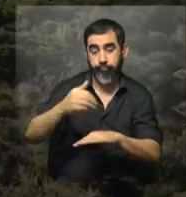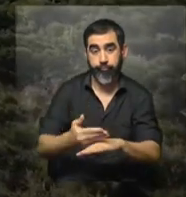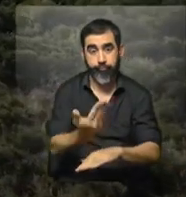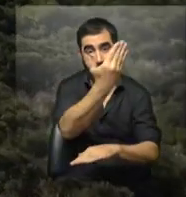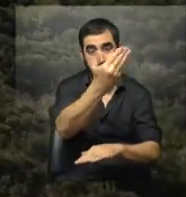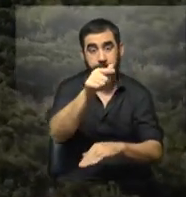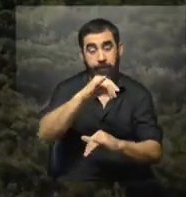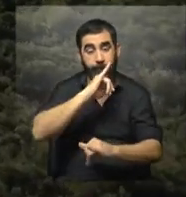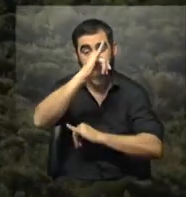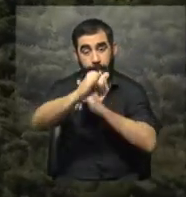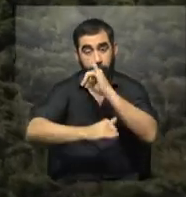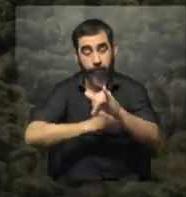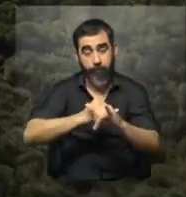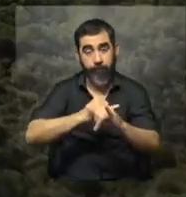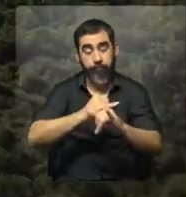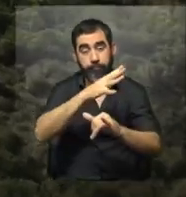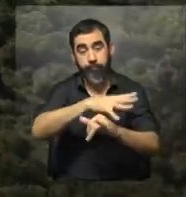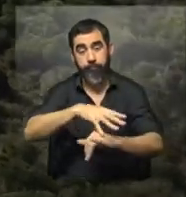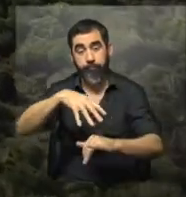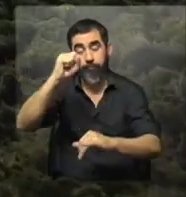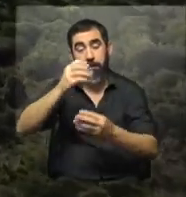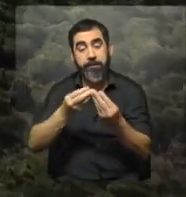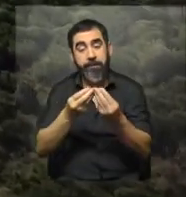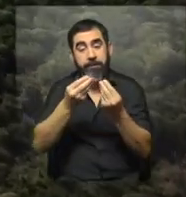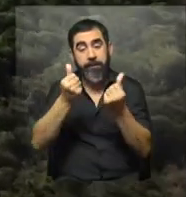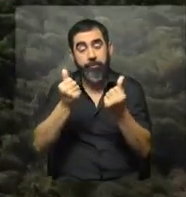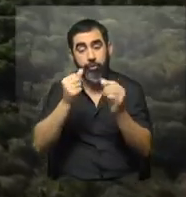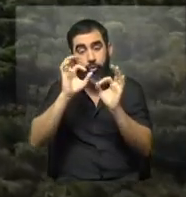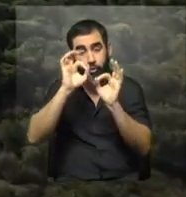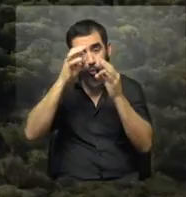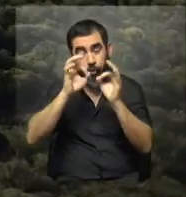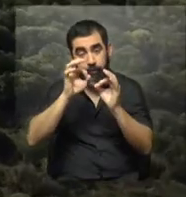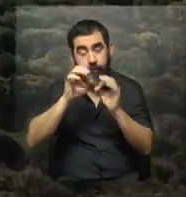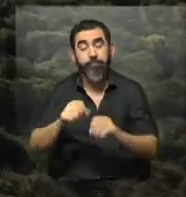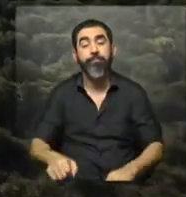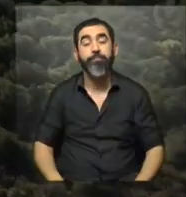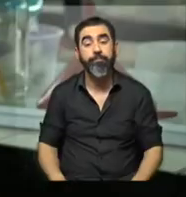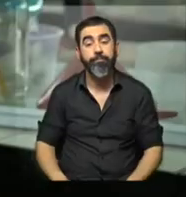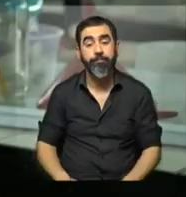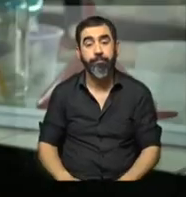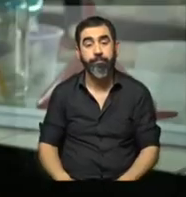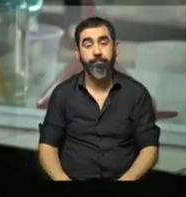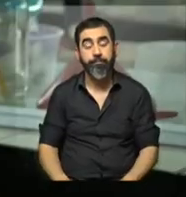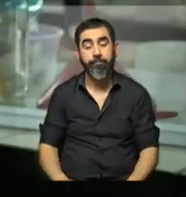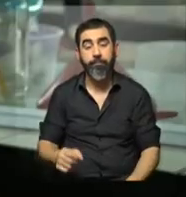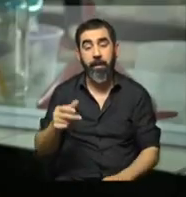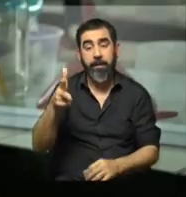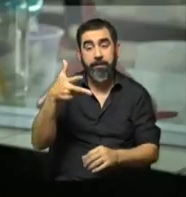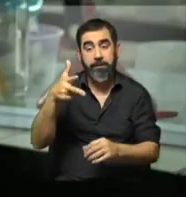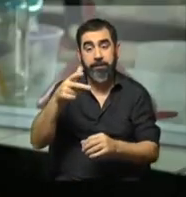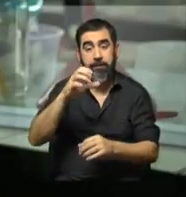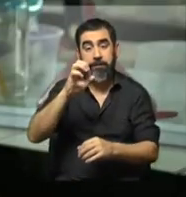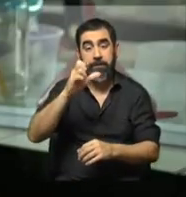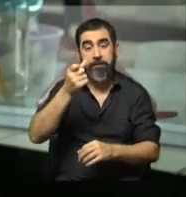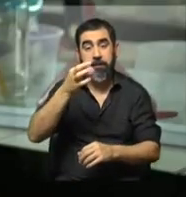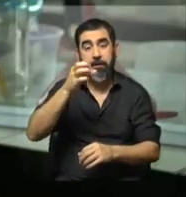Esta información es captada por sensores ópticos, en este caso, montados en satélites, que